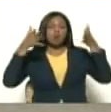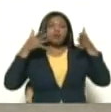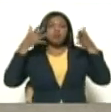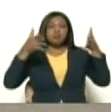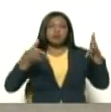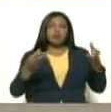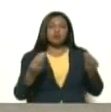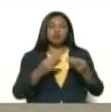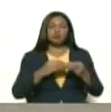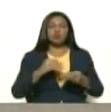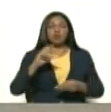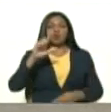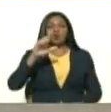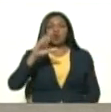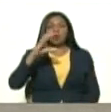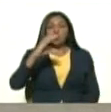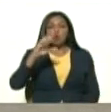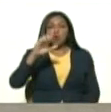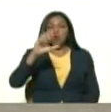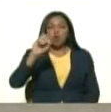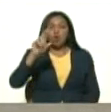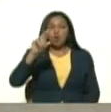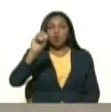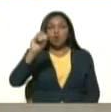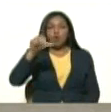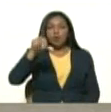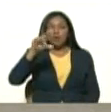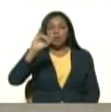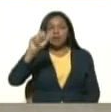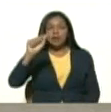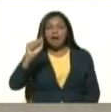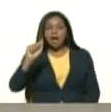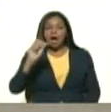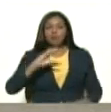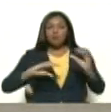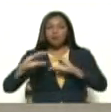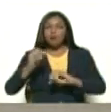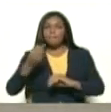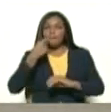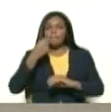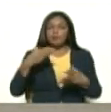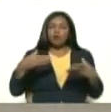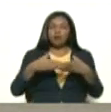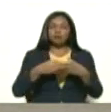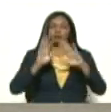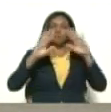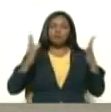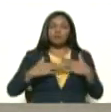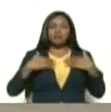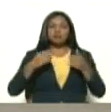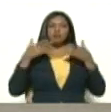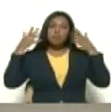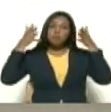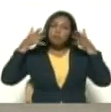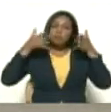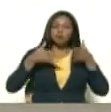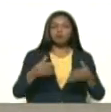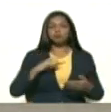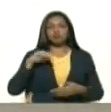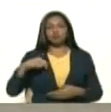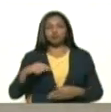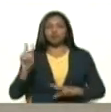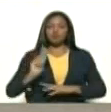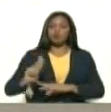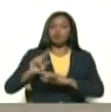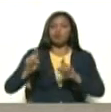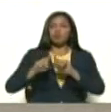con cloroquina. Es uno de los tratamientos clínicos que se están ensayando con la Organización Mundial de la Salud. Este es un